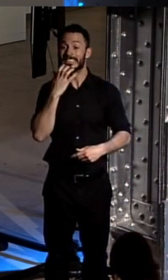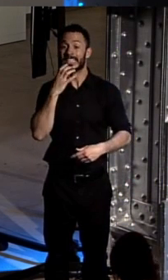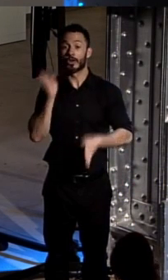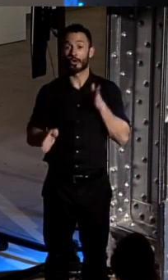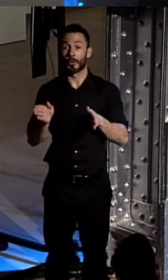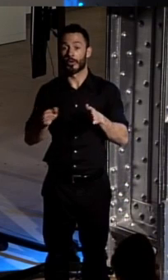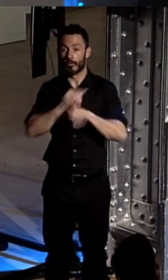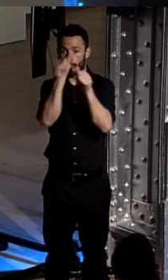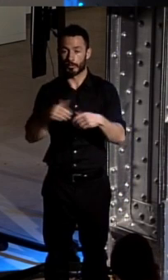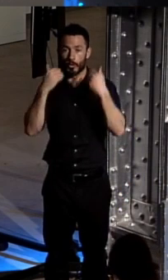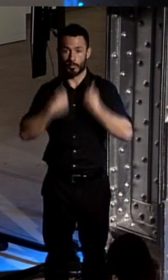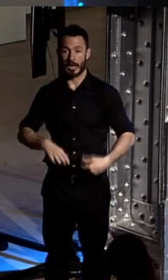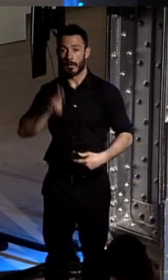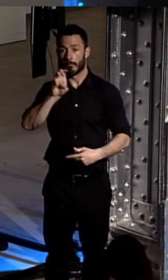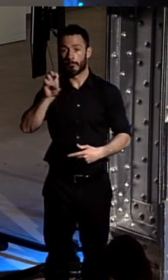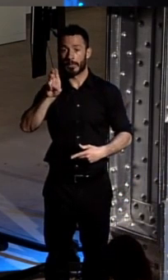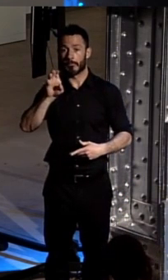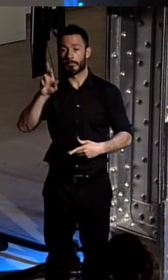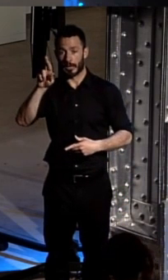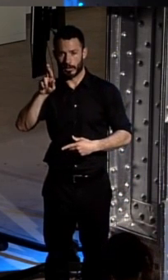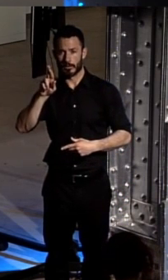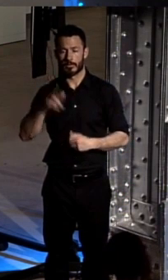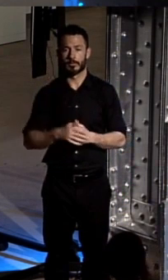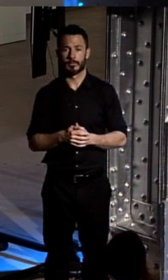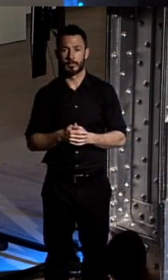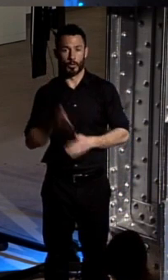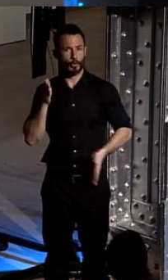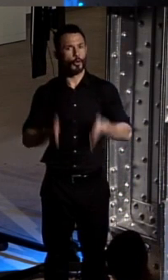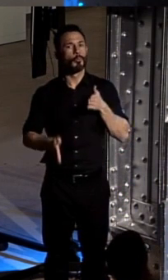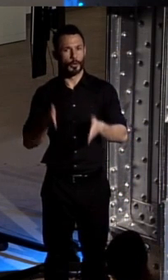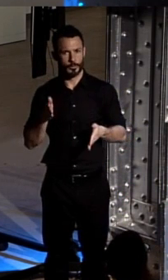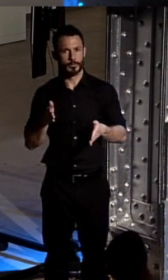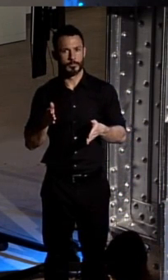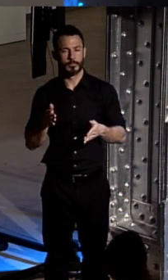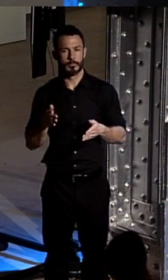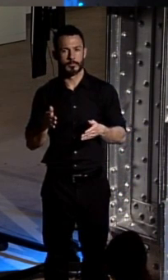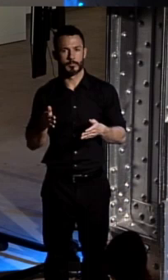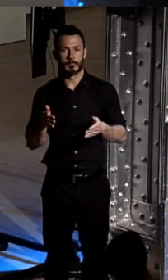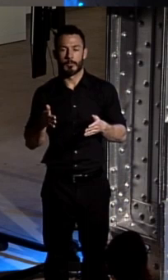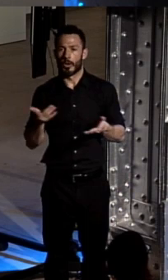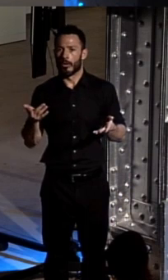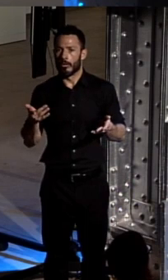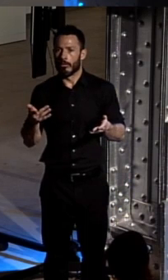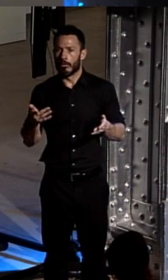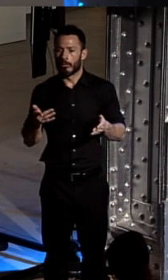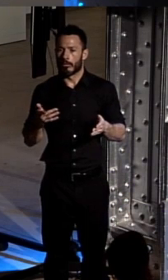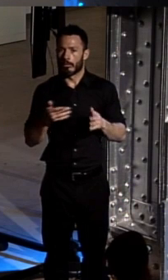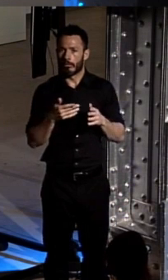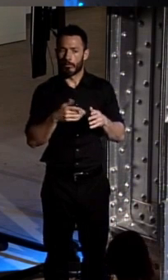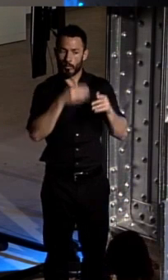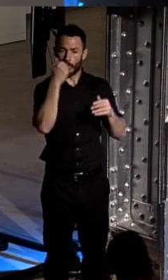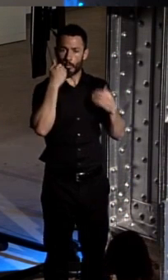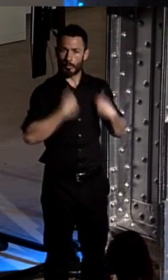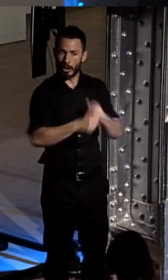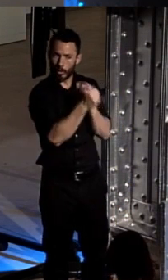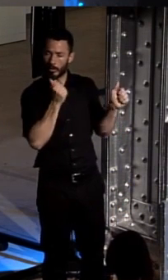humanoides, Pepper de SoftBank es un robot que no pretende imitar a un humano,